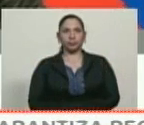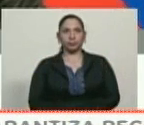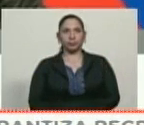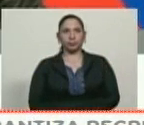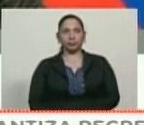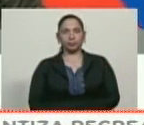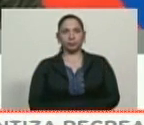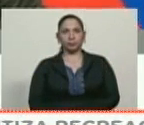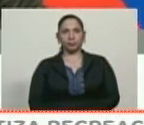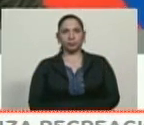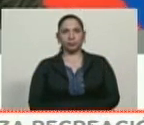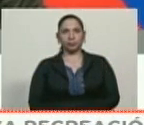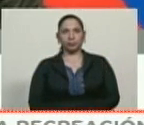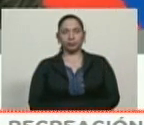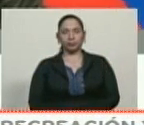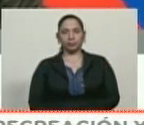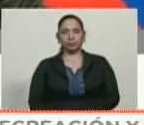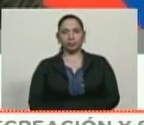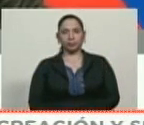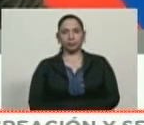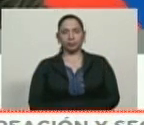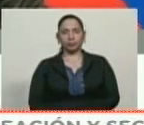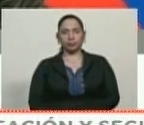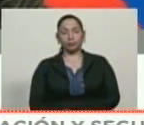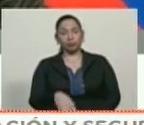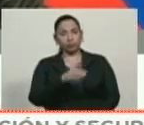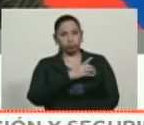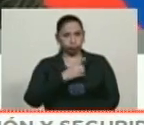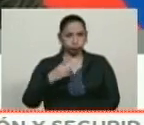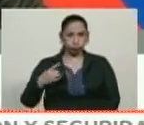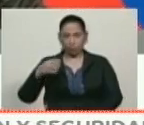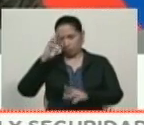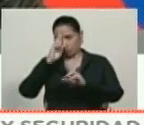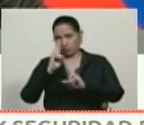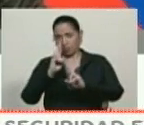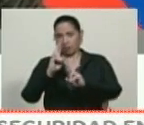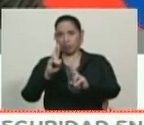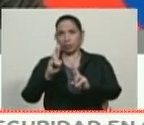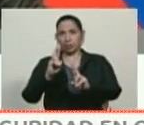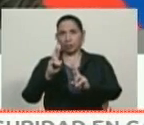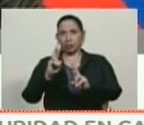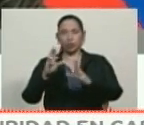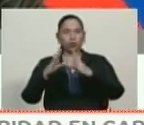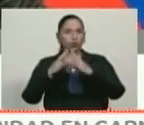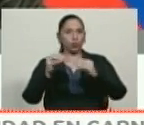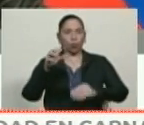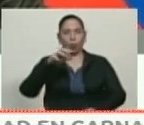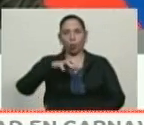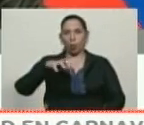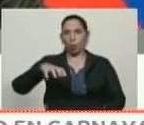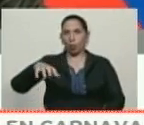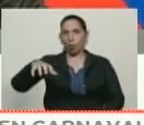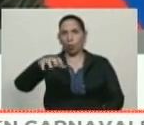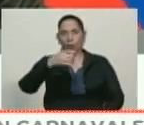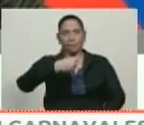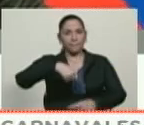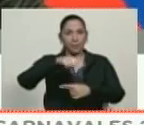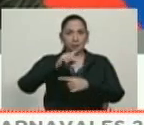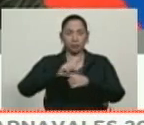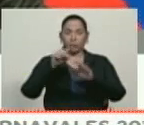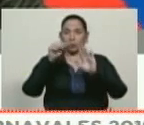Nos une el deseo de respetar por parte de todos los estados los principios